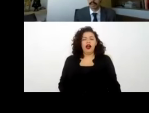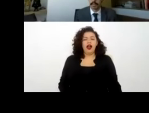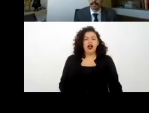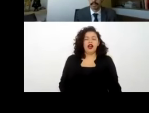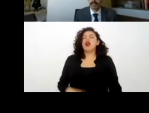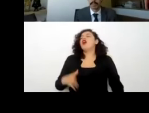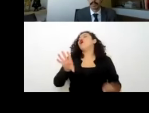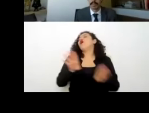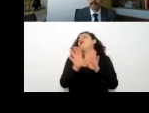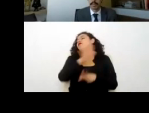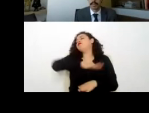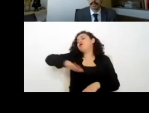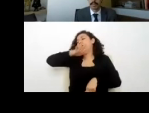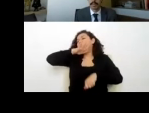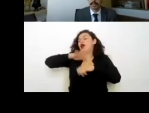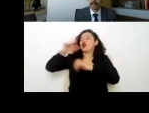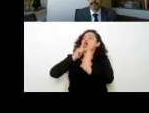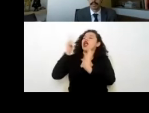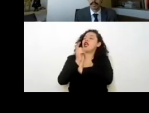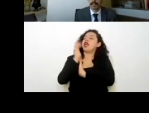regulatoria.